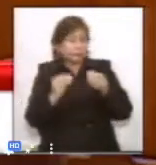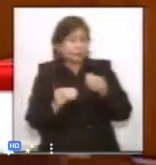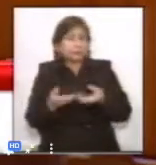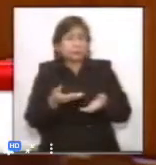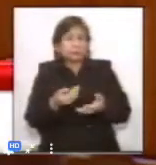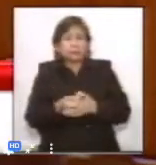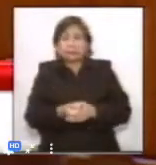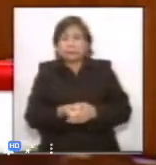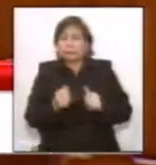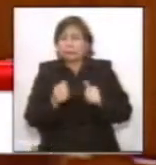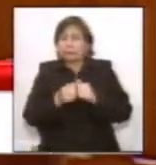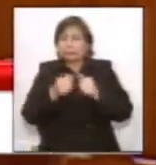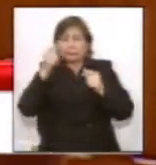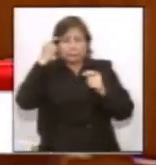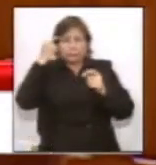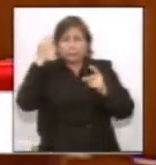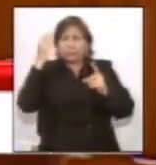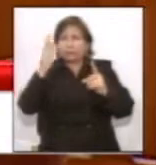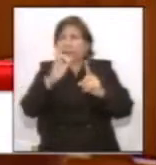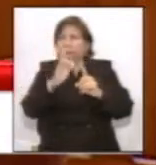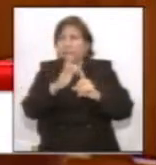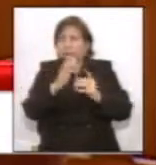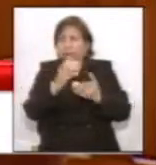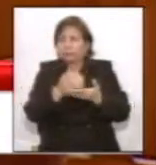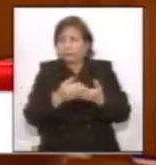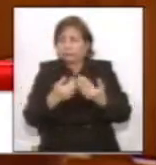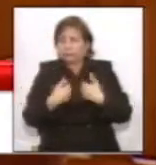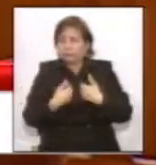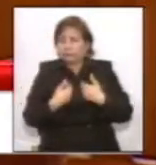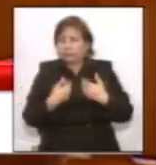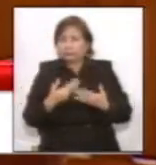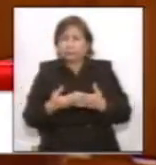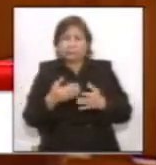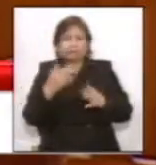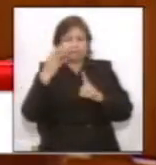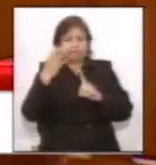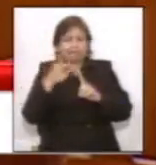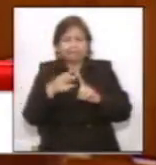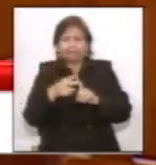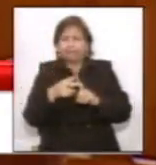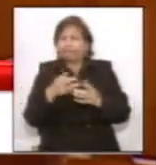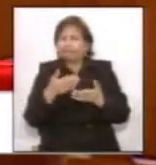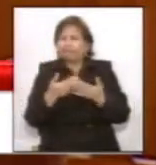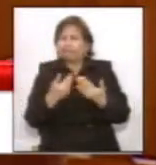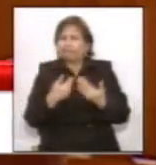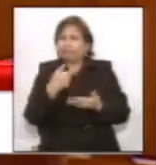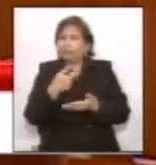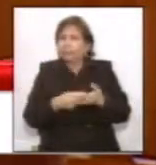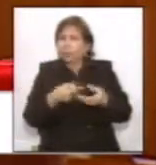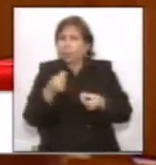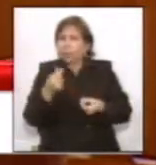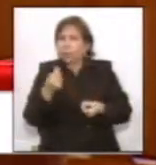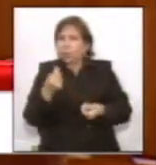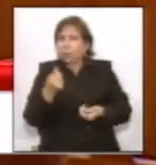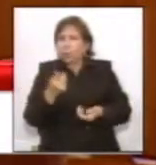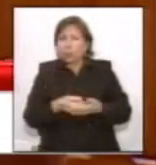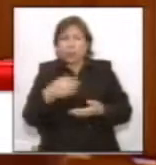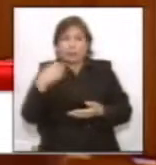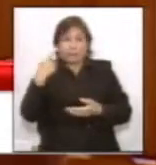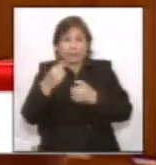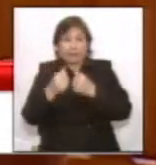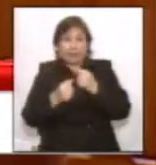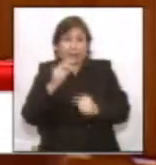Adicionalmente, con la finalidad de asegurar el acceso a Internet para la educación remota, se ha asegurado el presupuesto en el año